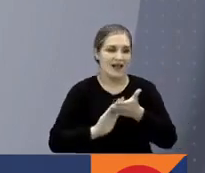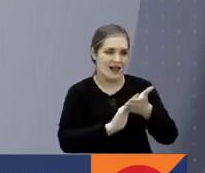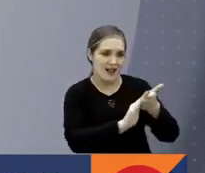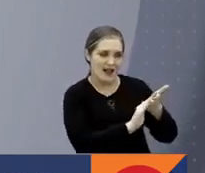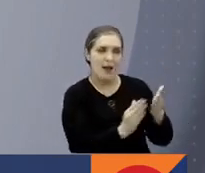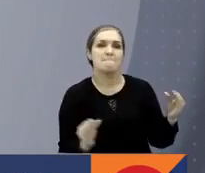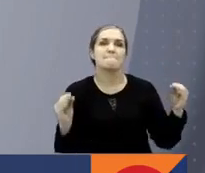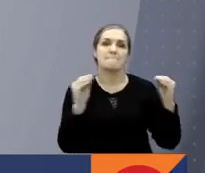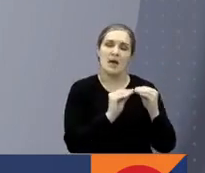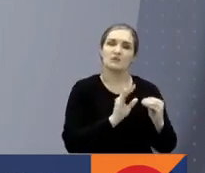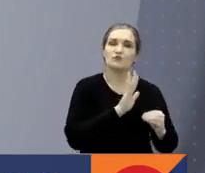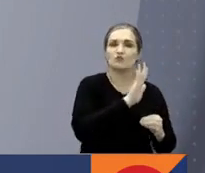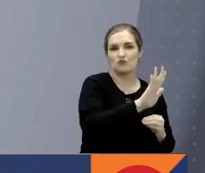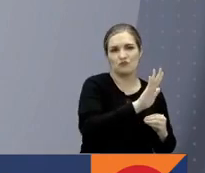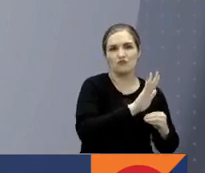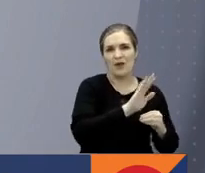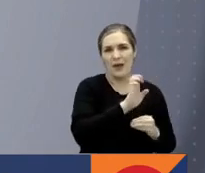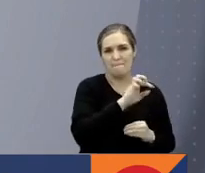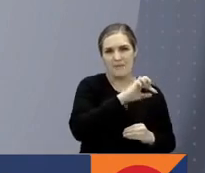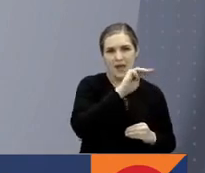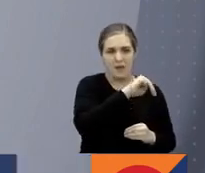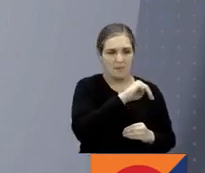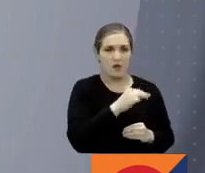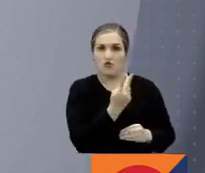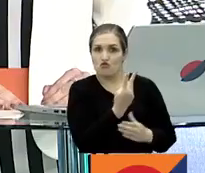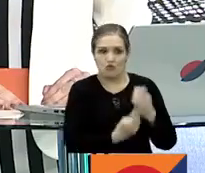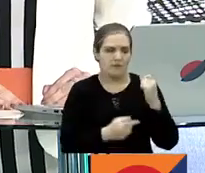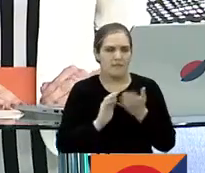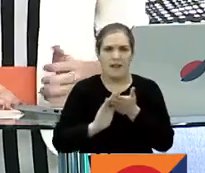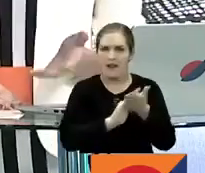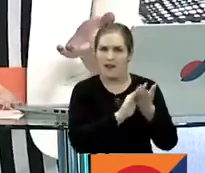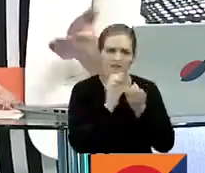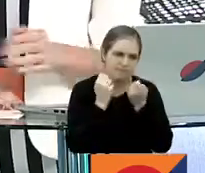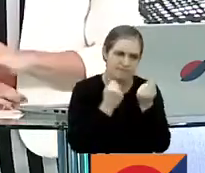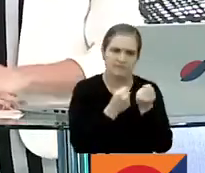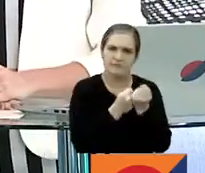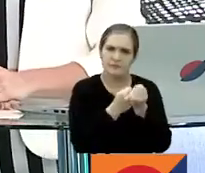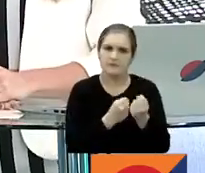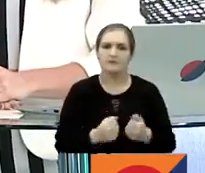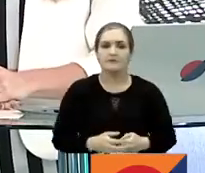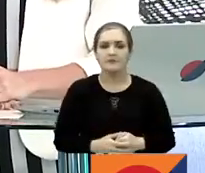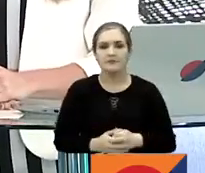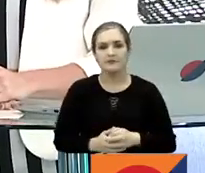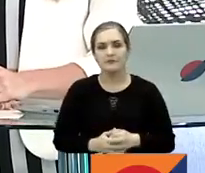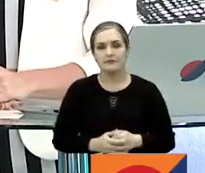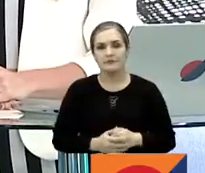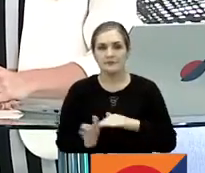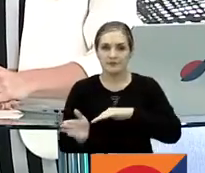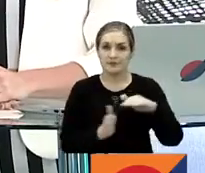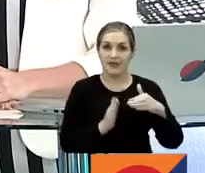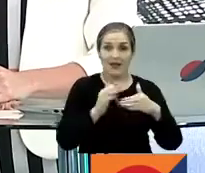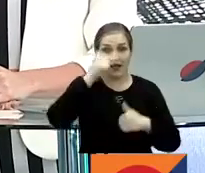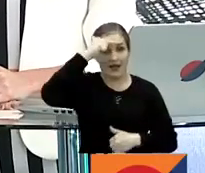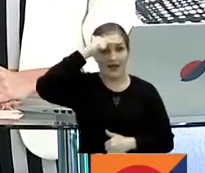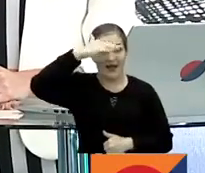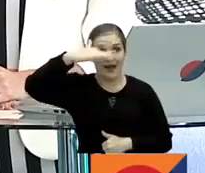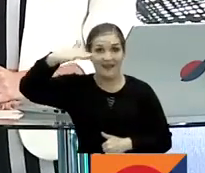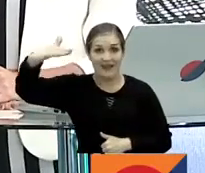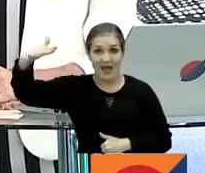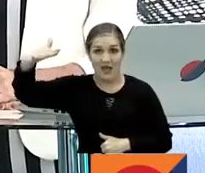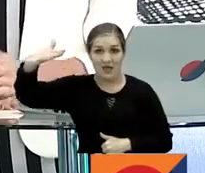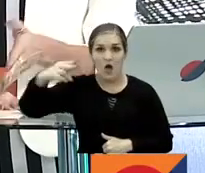Pascuita y de esta manera garantizar el abastecimiento de la población. Y tras un vendaval en 2 islas de Cartagena que dejó a más de 60